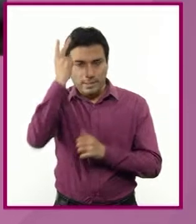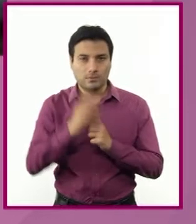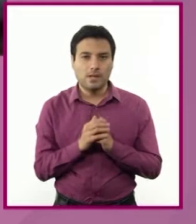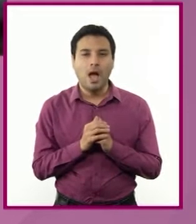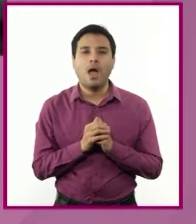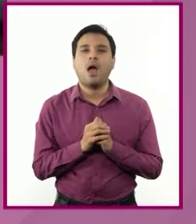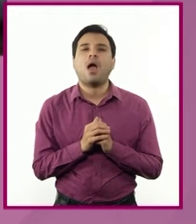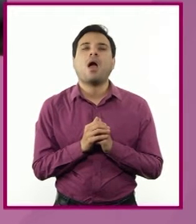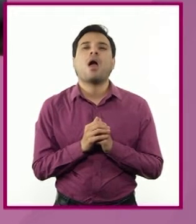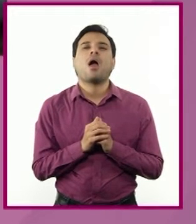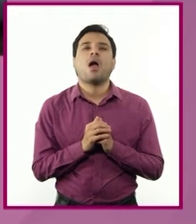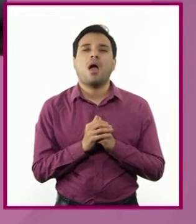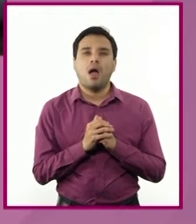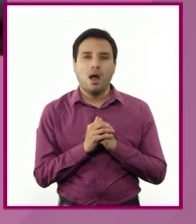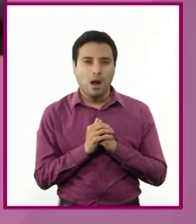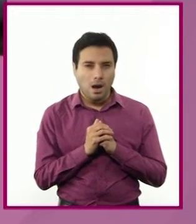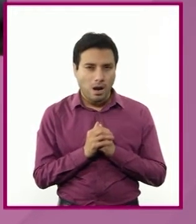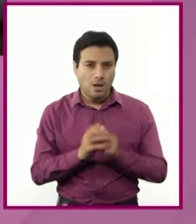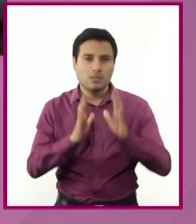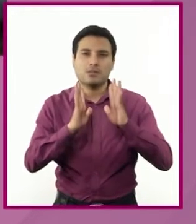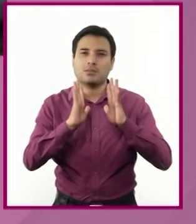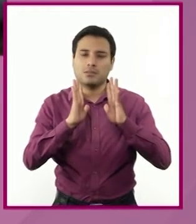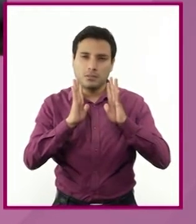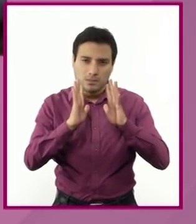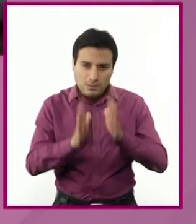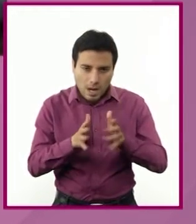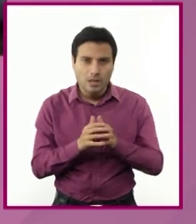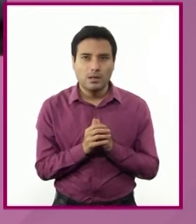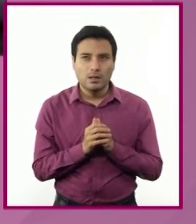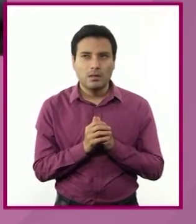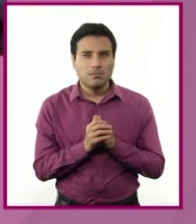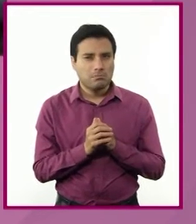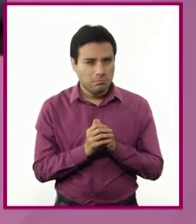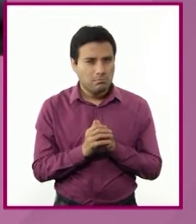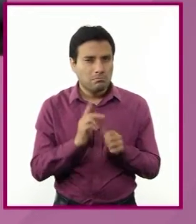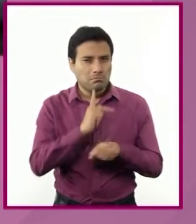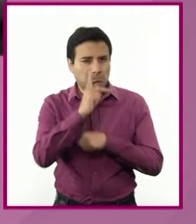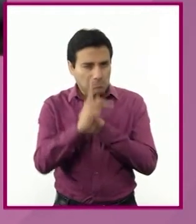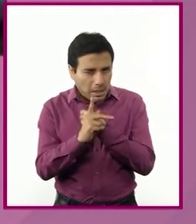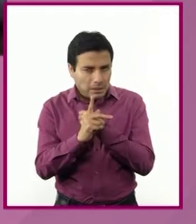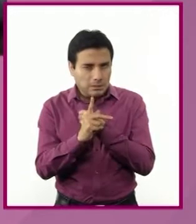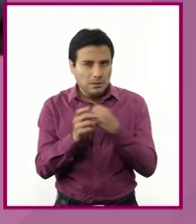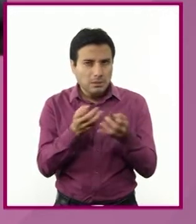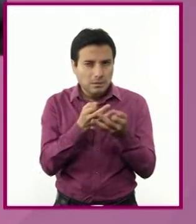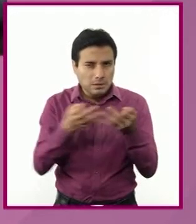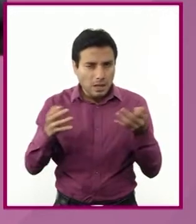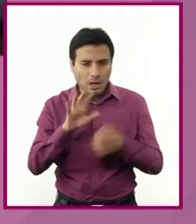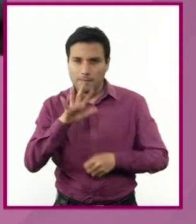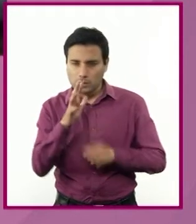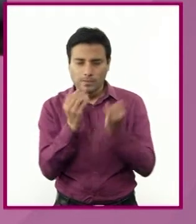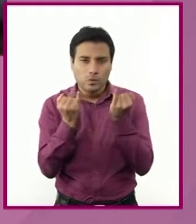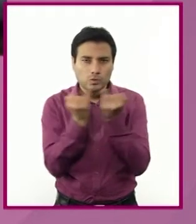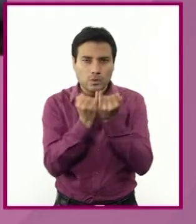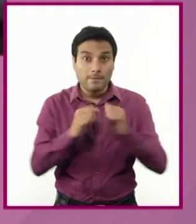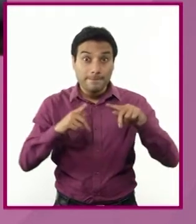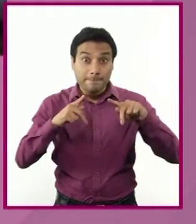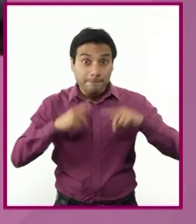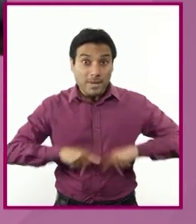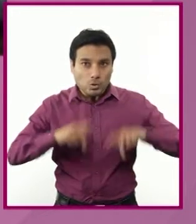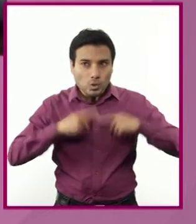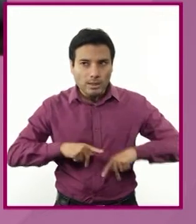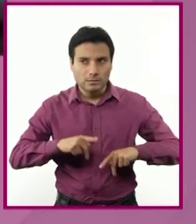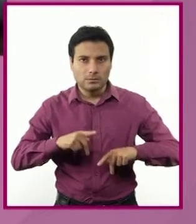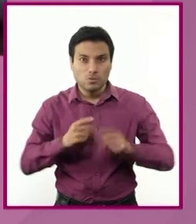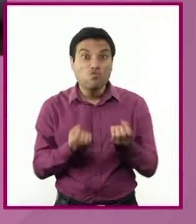La extensión de estos países es más o menos similar. pero la cantidad de población es totalmente